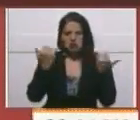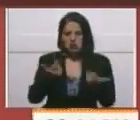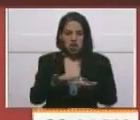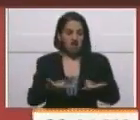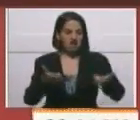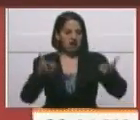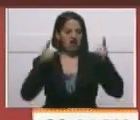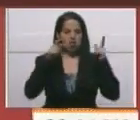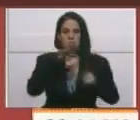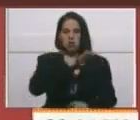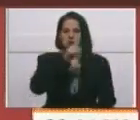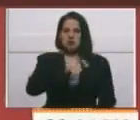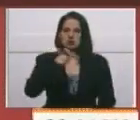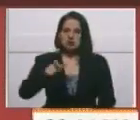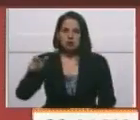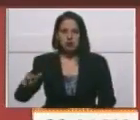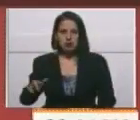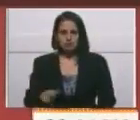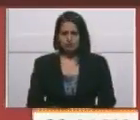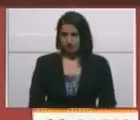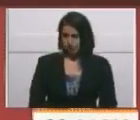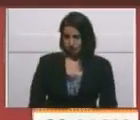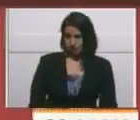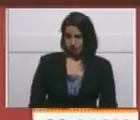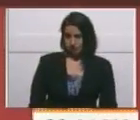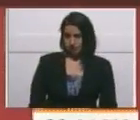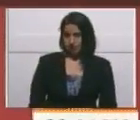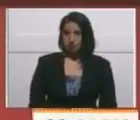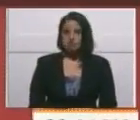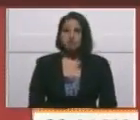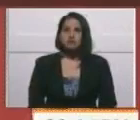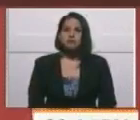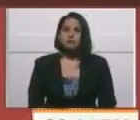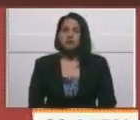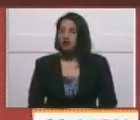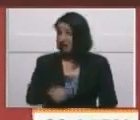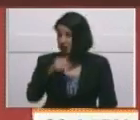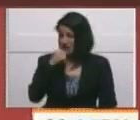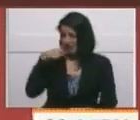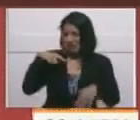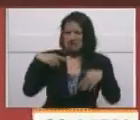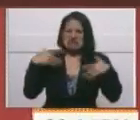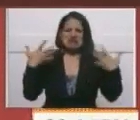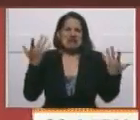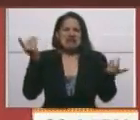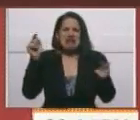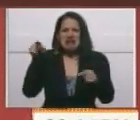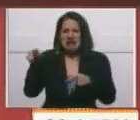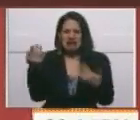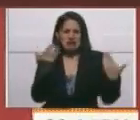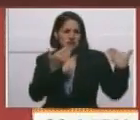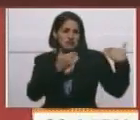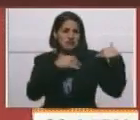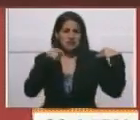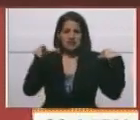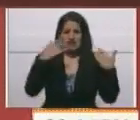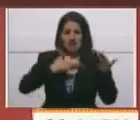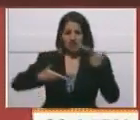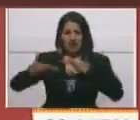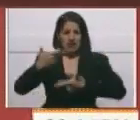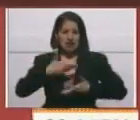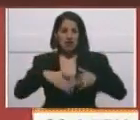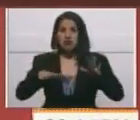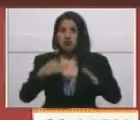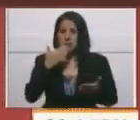liberados estos señores quien se cree era este señor encargado de negocios para